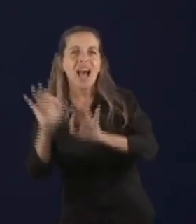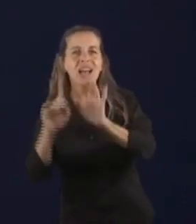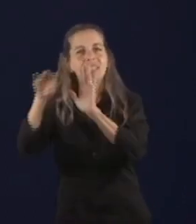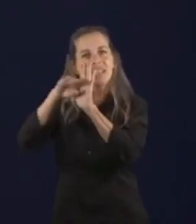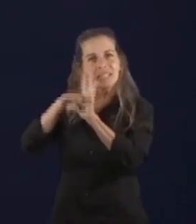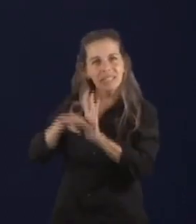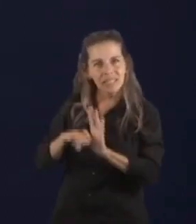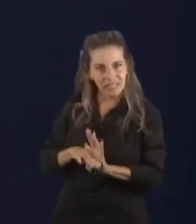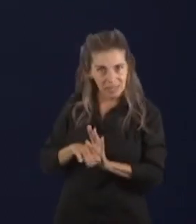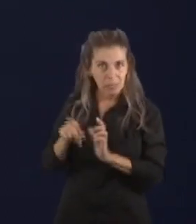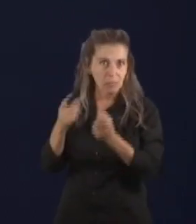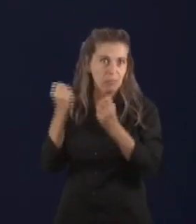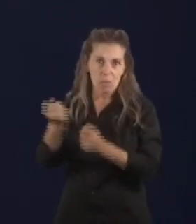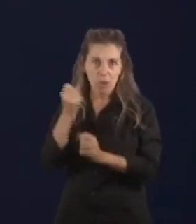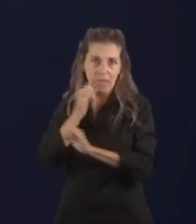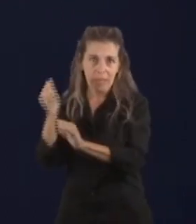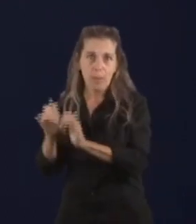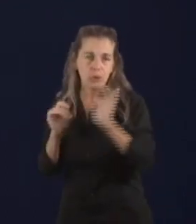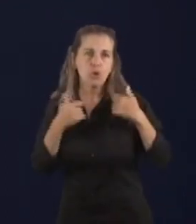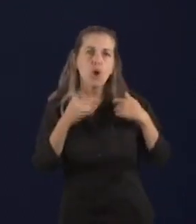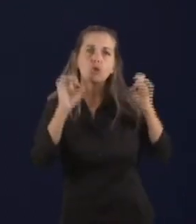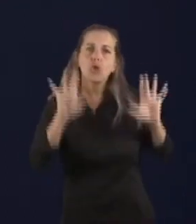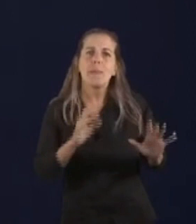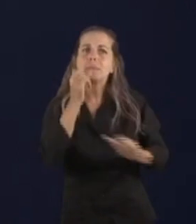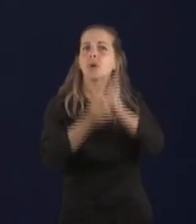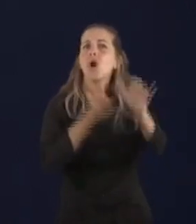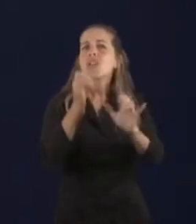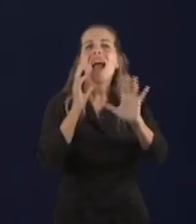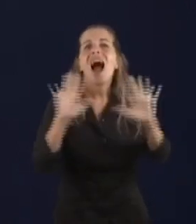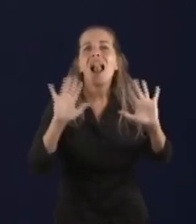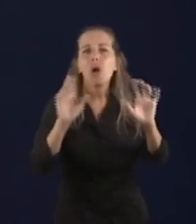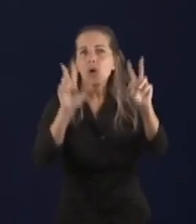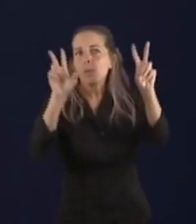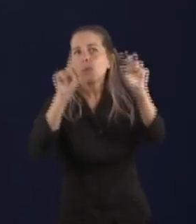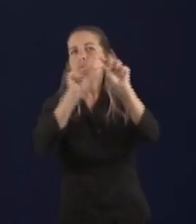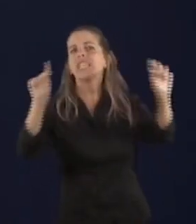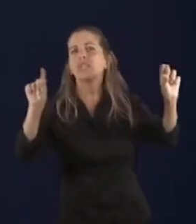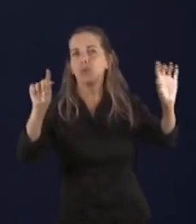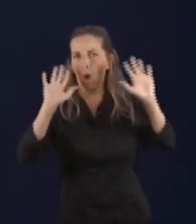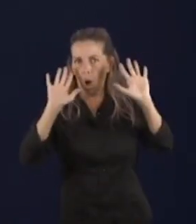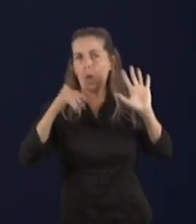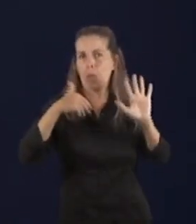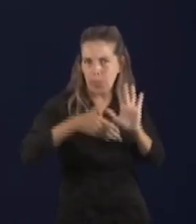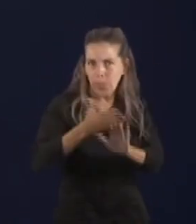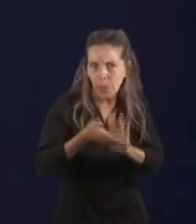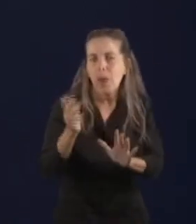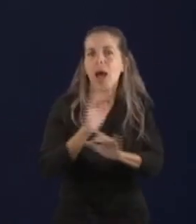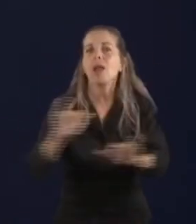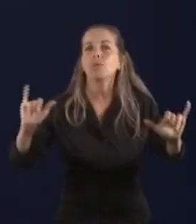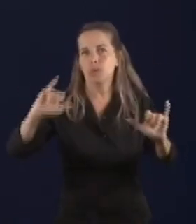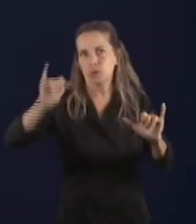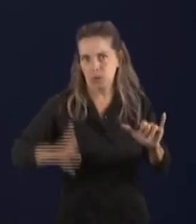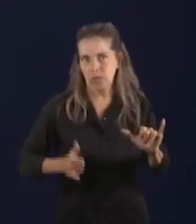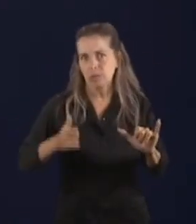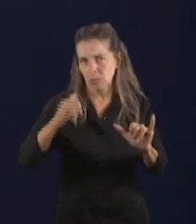obviamente lo ameritan lo mío simplemente fue titular una noticia que se va a dar en las próximas efectivamente va a ocurrir en las